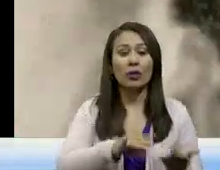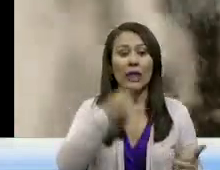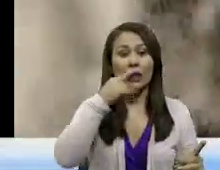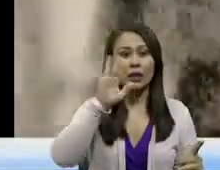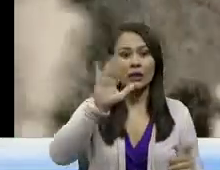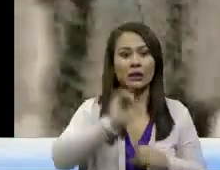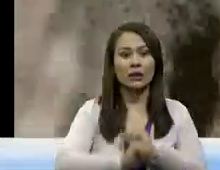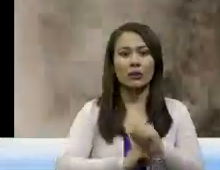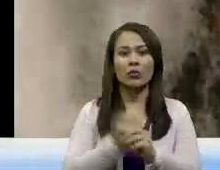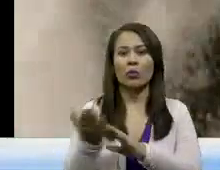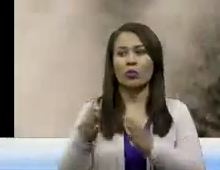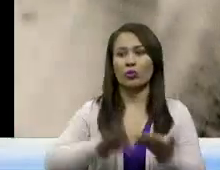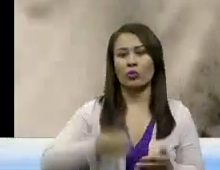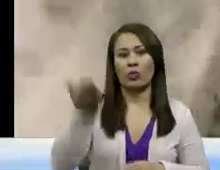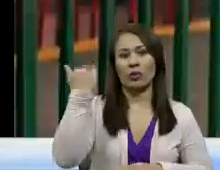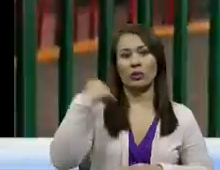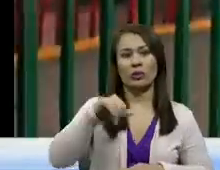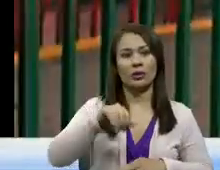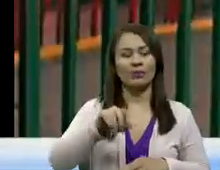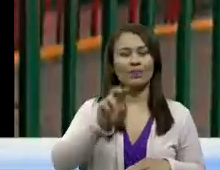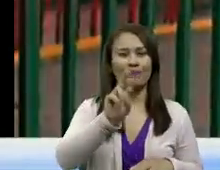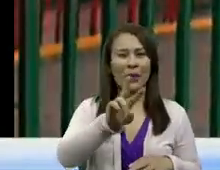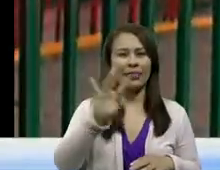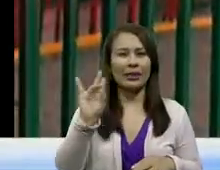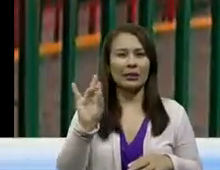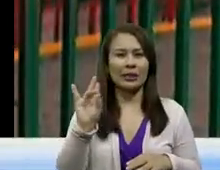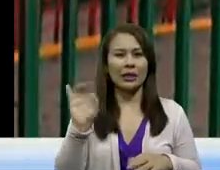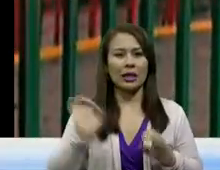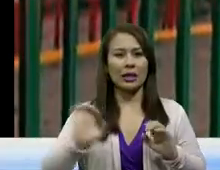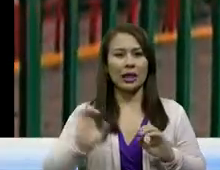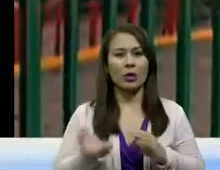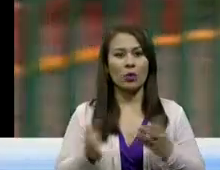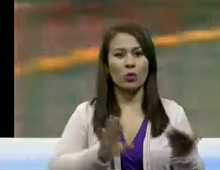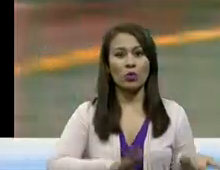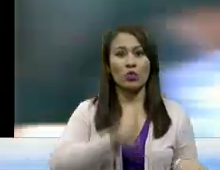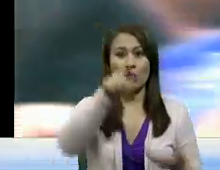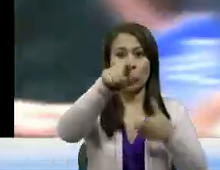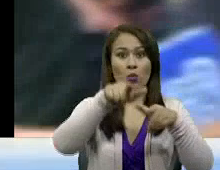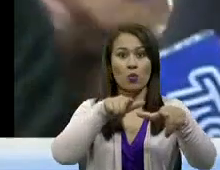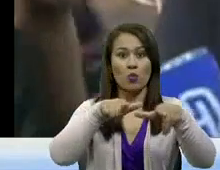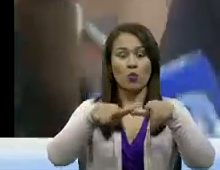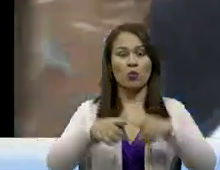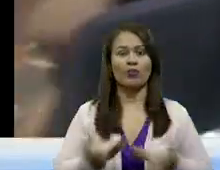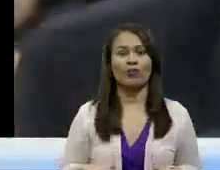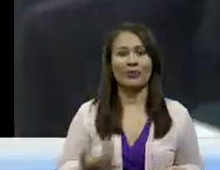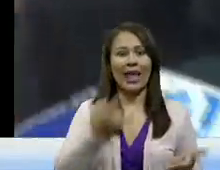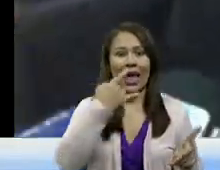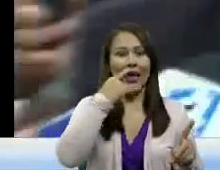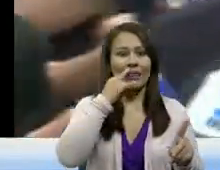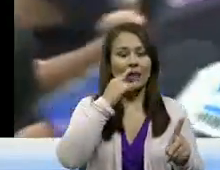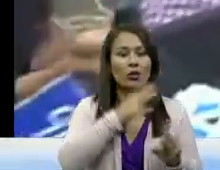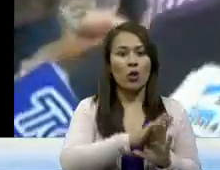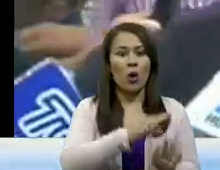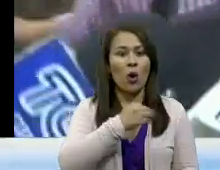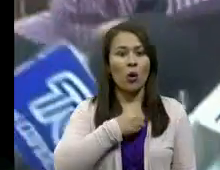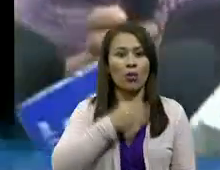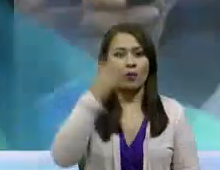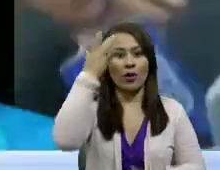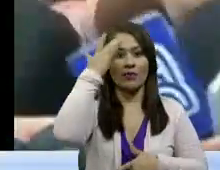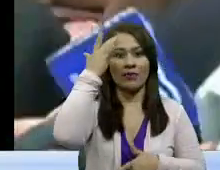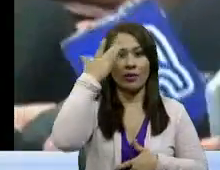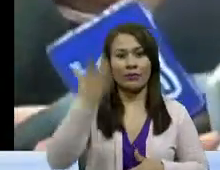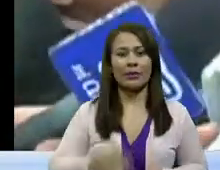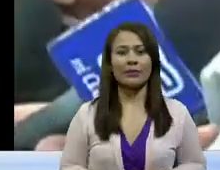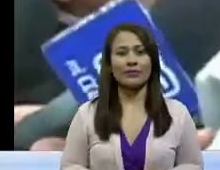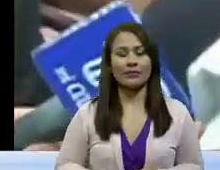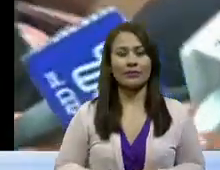pasado 27 de enero, las autoridades de salud investigan las causas del deceso. Altamente sospechoso por la clínica. ¿De qué? Un estudio